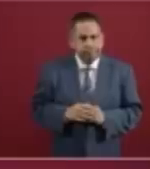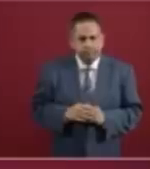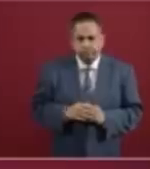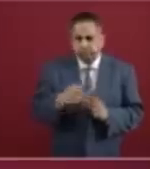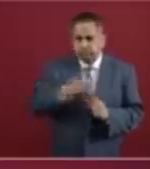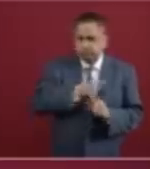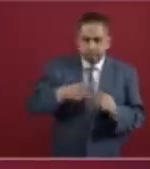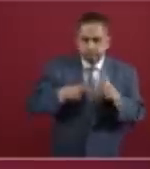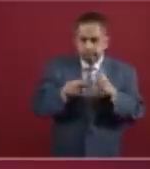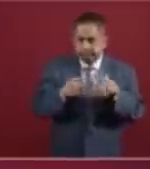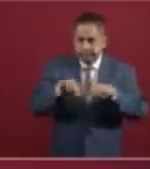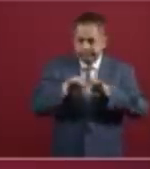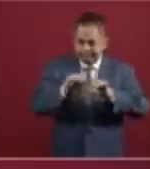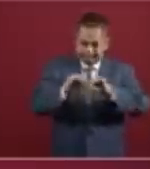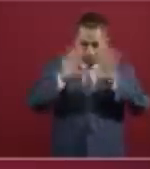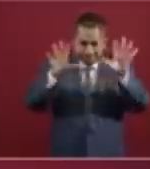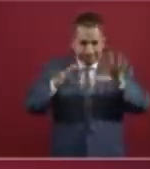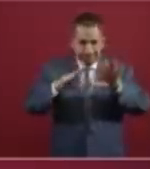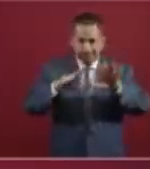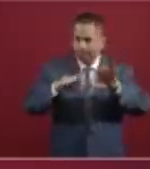transparenten las cosas, que se sepan.